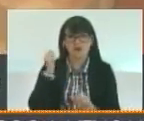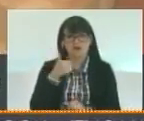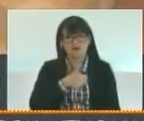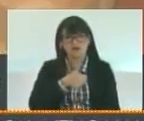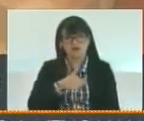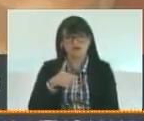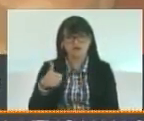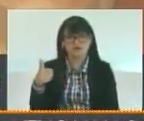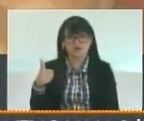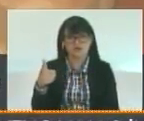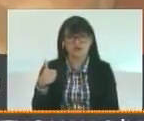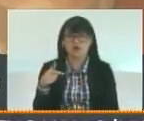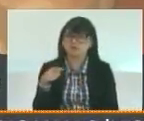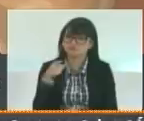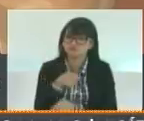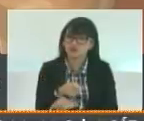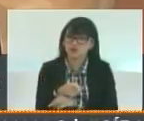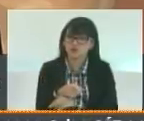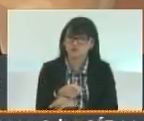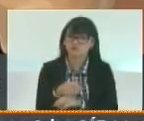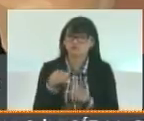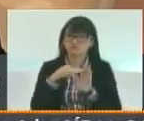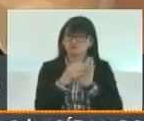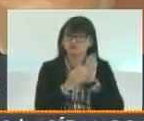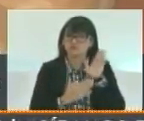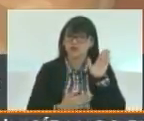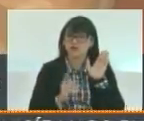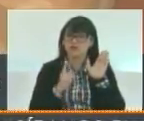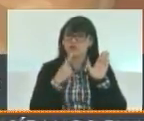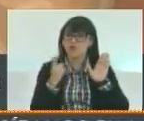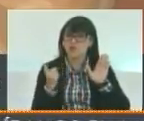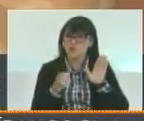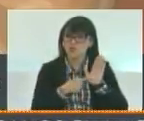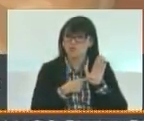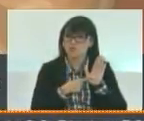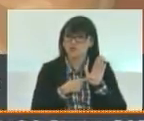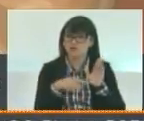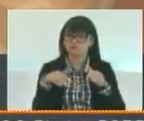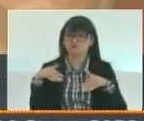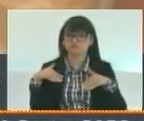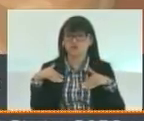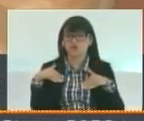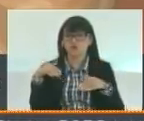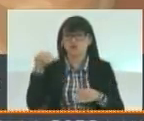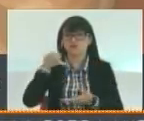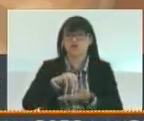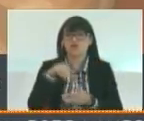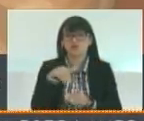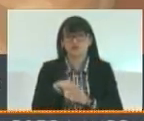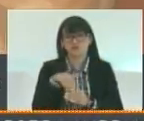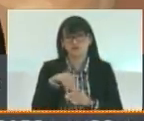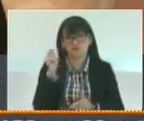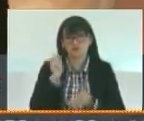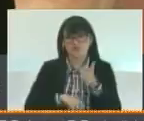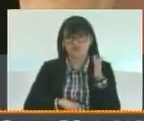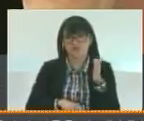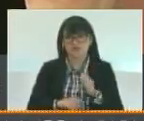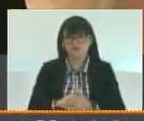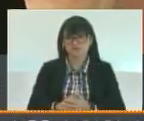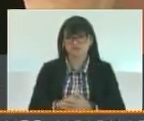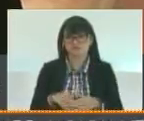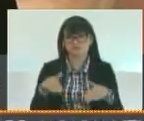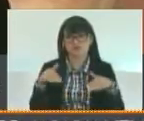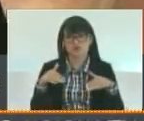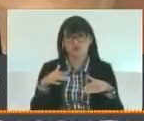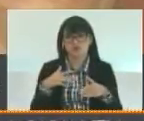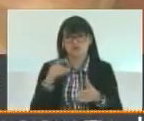consulados están obligados, según esta nota, a cumplir y a abstenerse de instalar los centros de votación. Abstenerse de